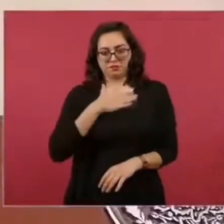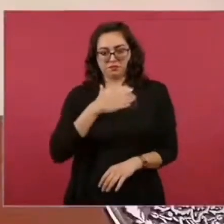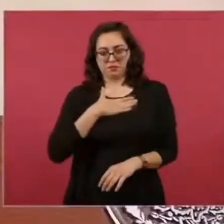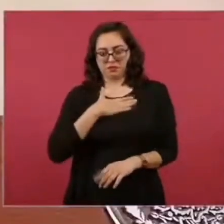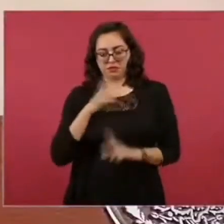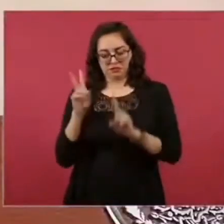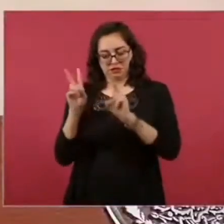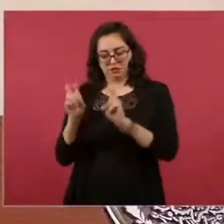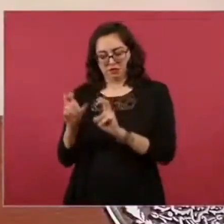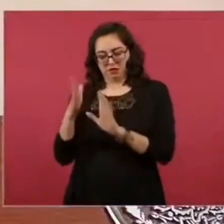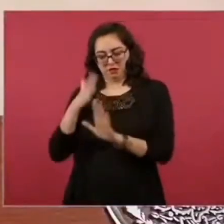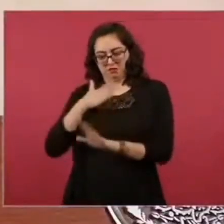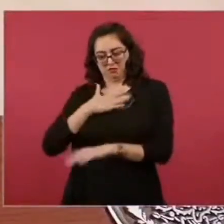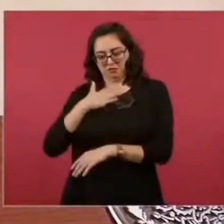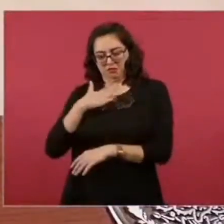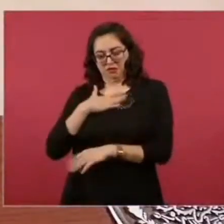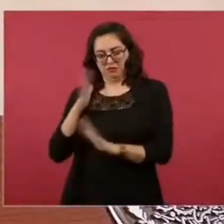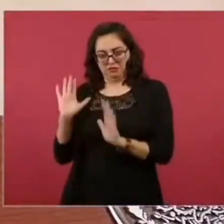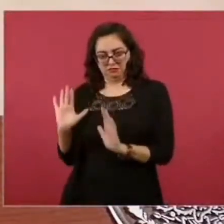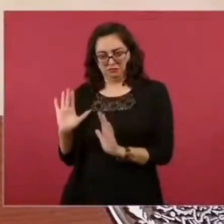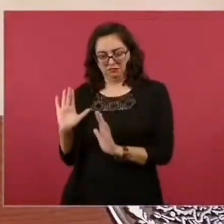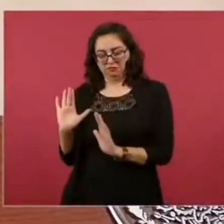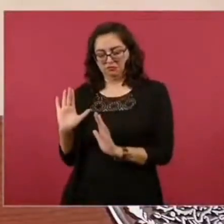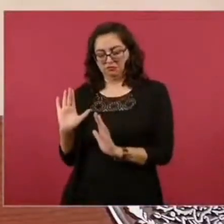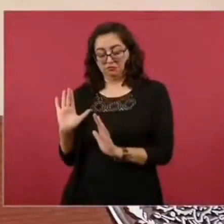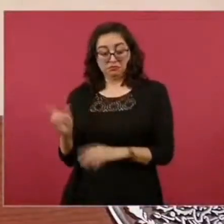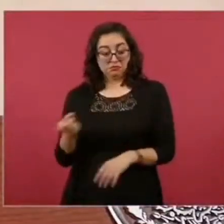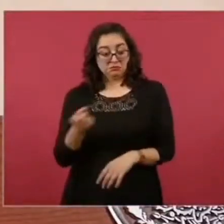en el bloque conservador, ahí ya sabemos